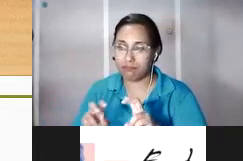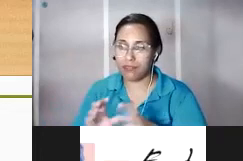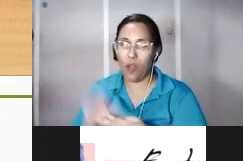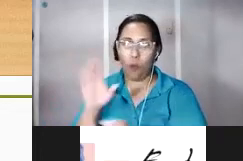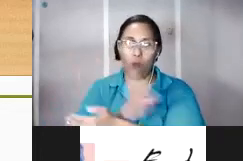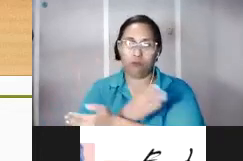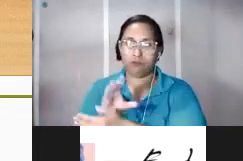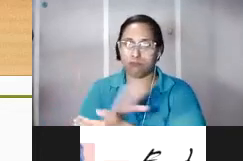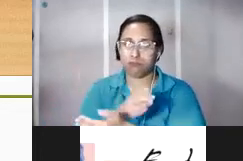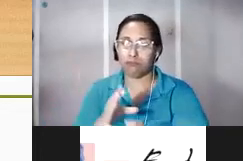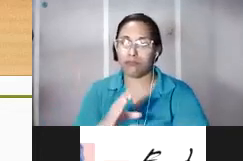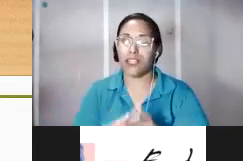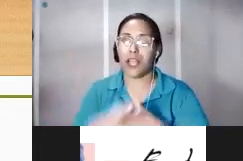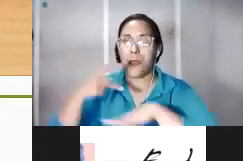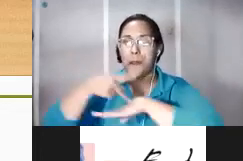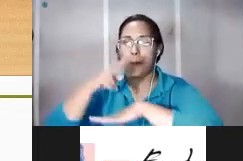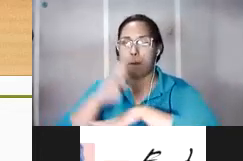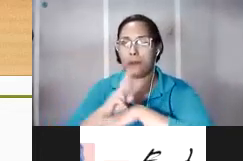música en Puerto Rico.